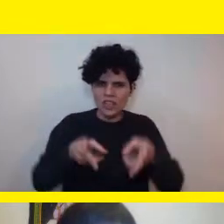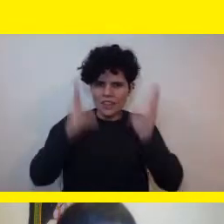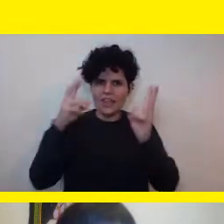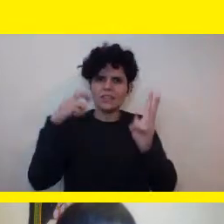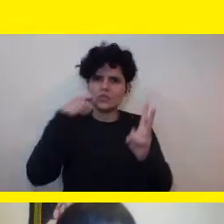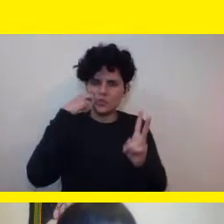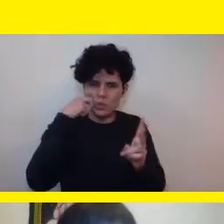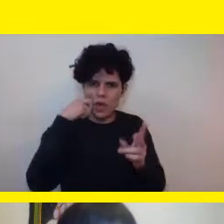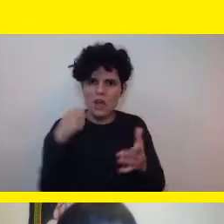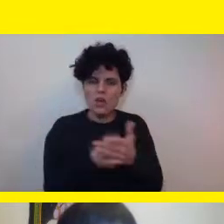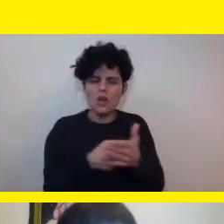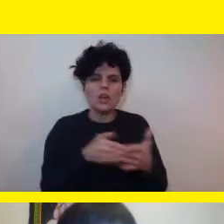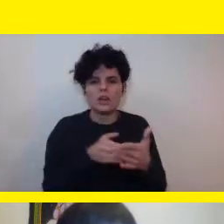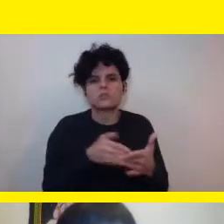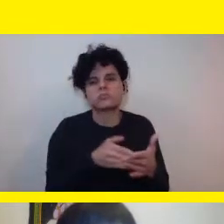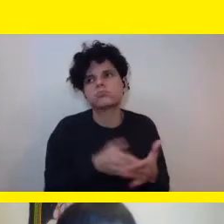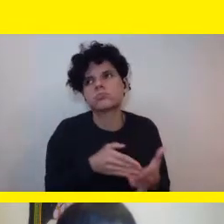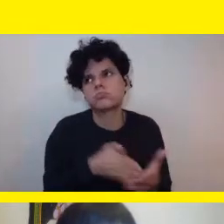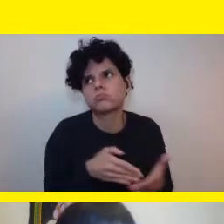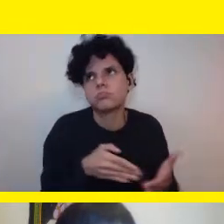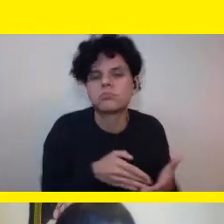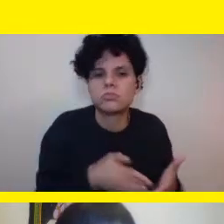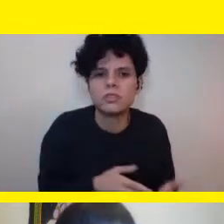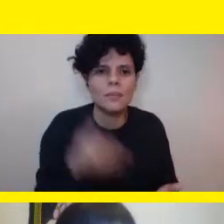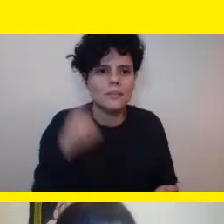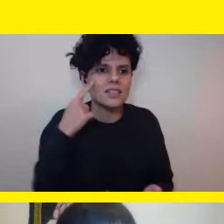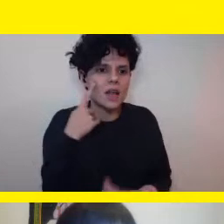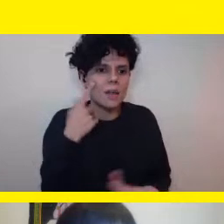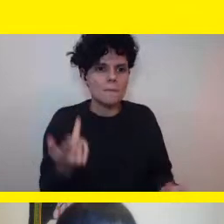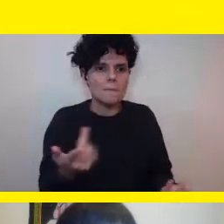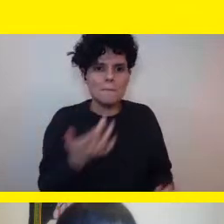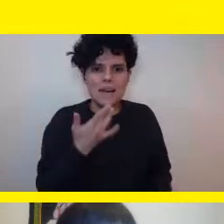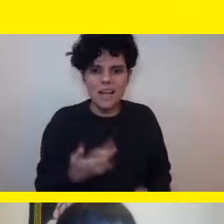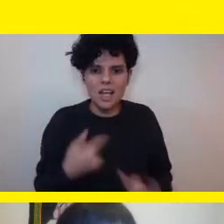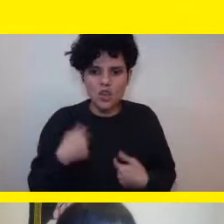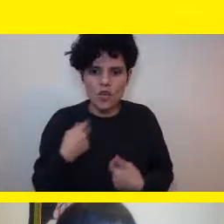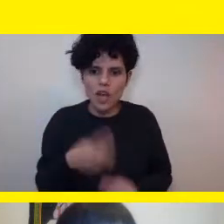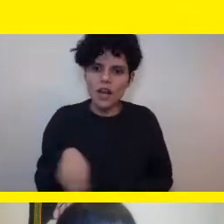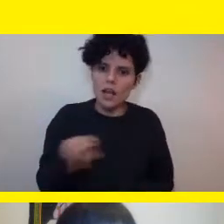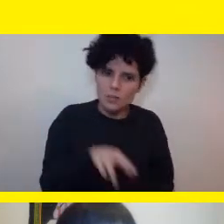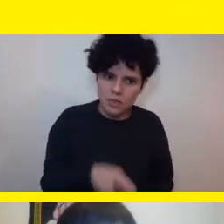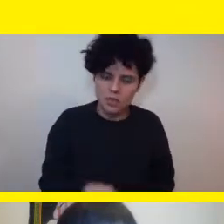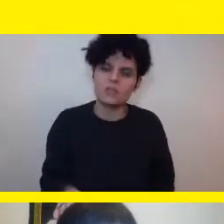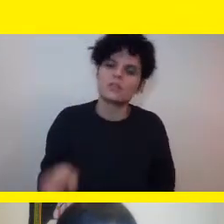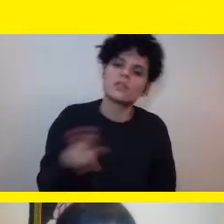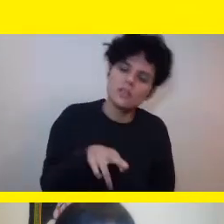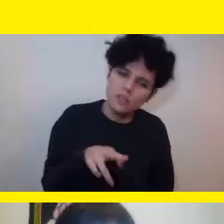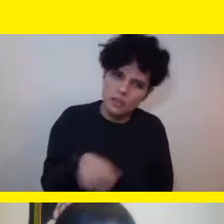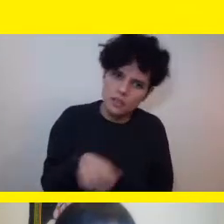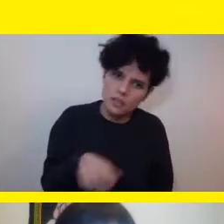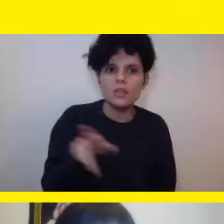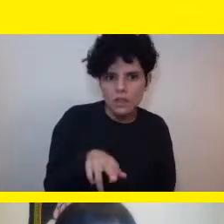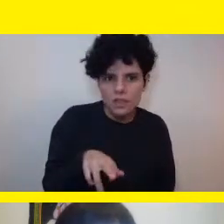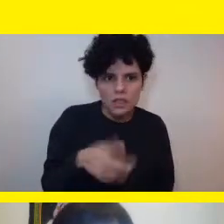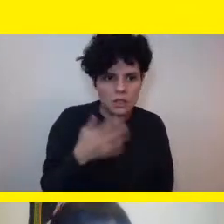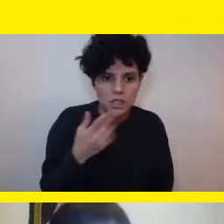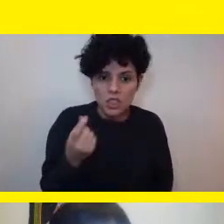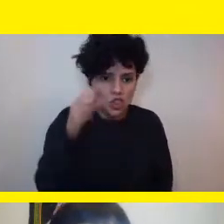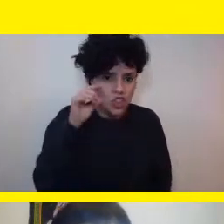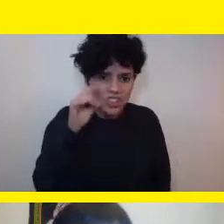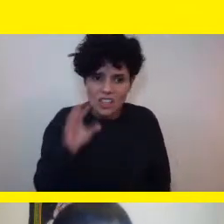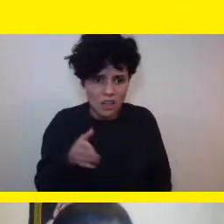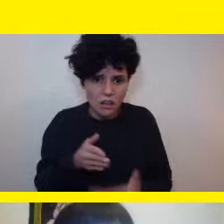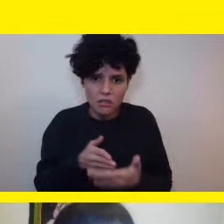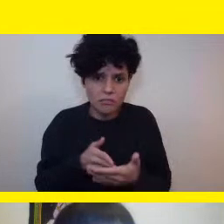el cálculo de la economía procesal, ¿no? ¿Para qué voy a insistir en este caso si el caso no va a llegar a ninguna